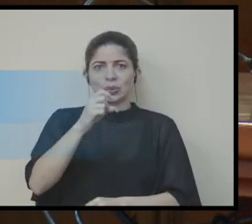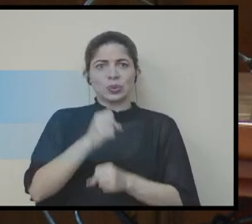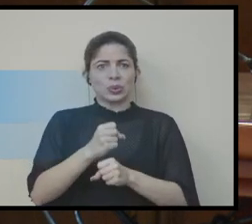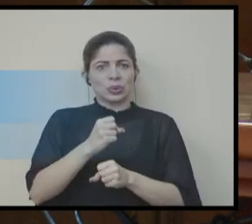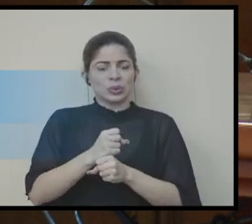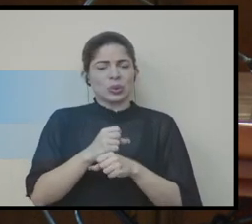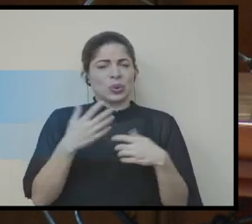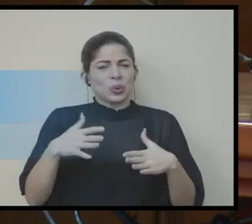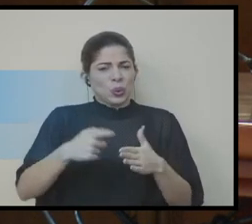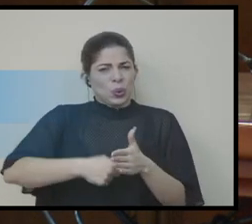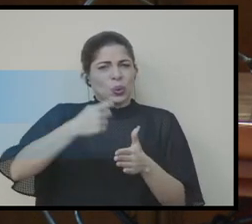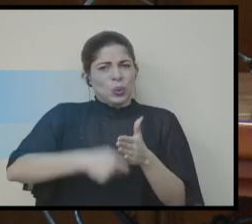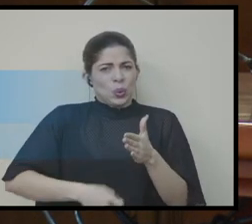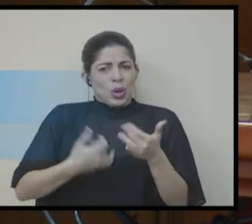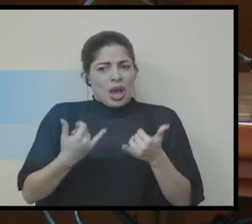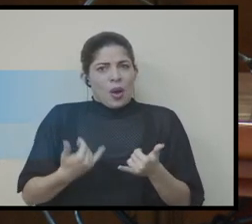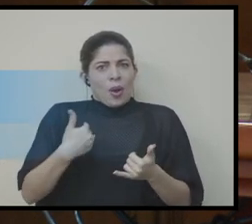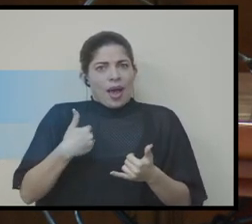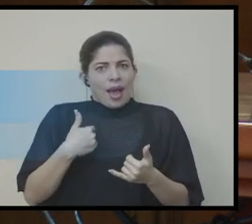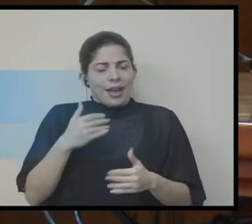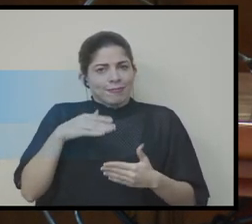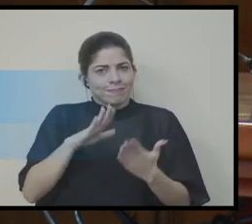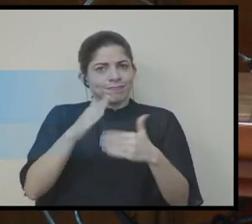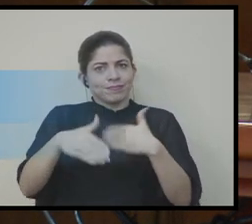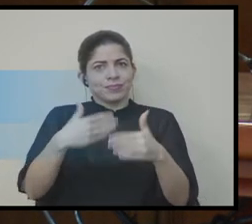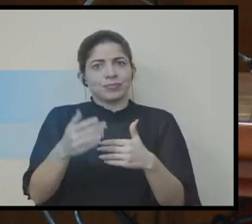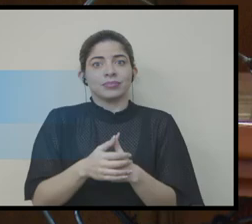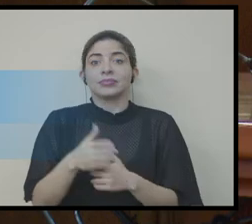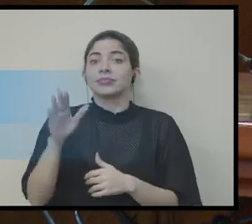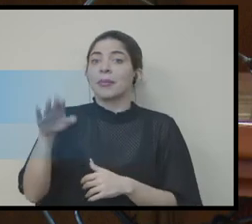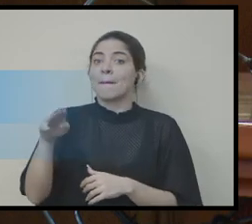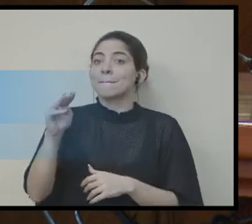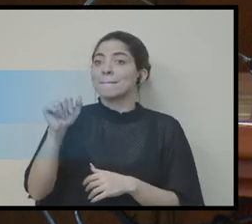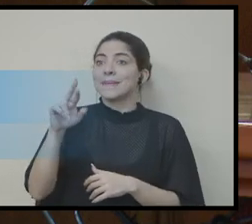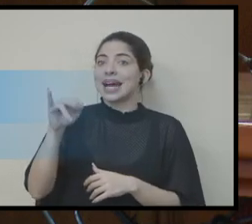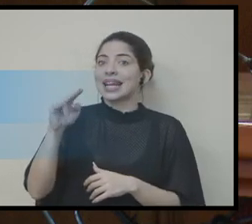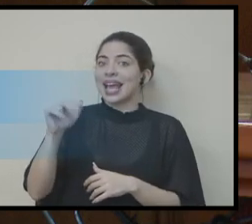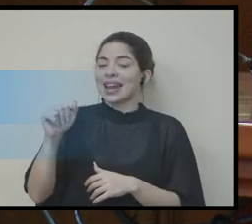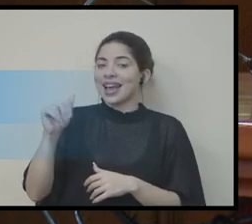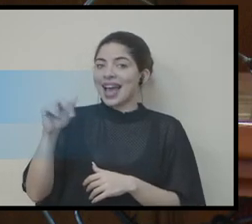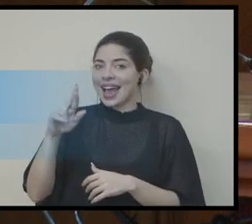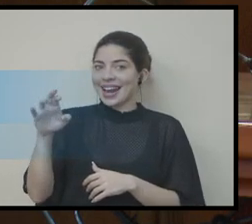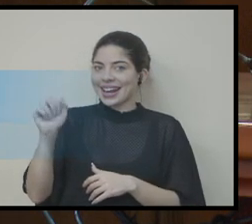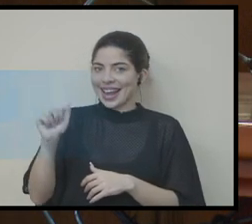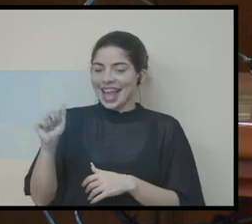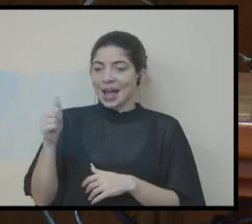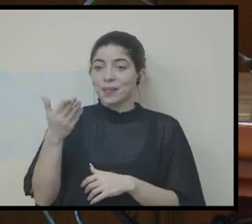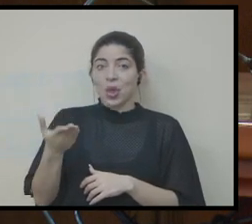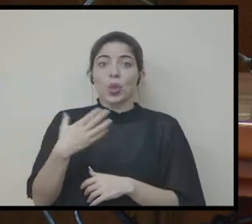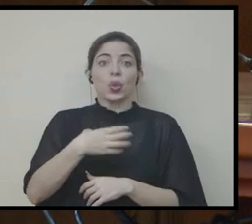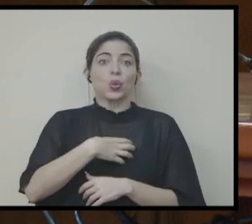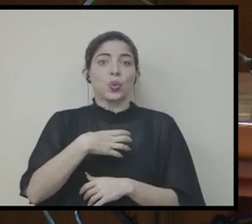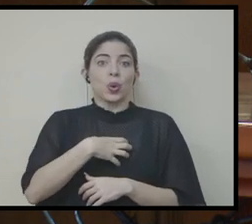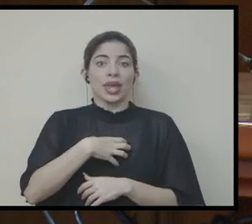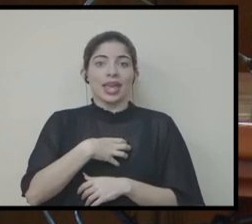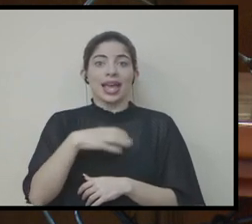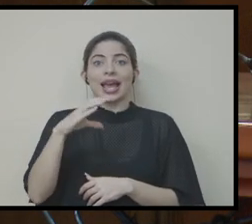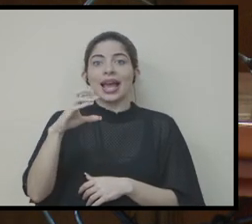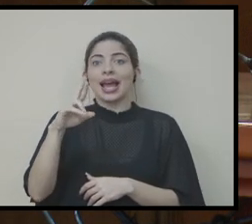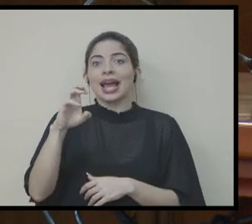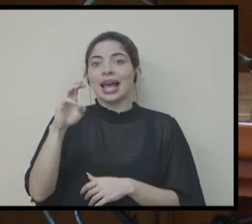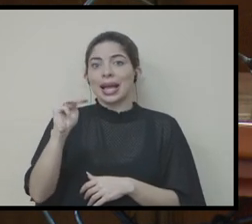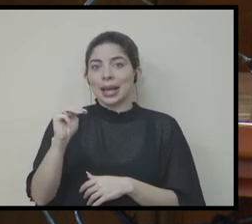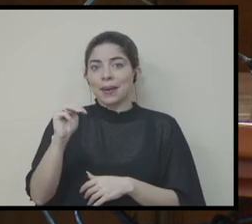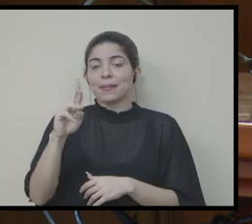más duras que tenemos por delante. Doña Mariana Arrea es la dueña de Creme